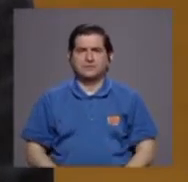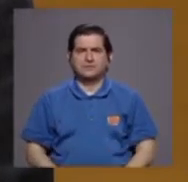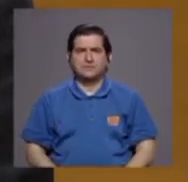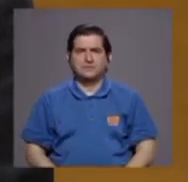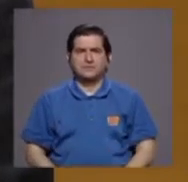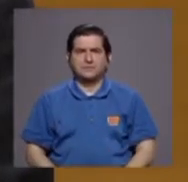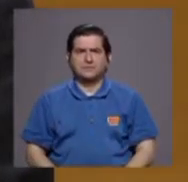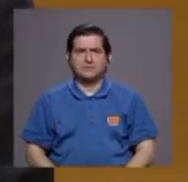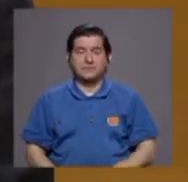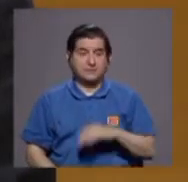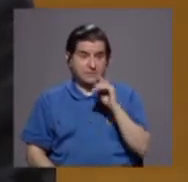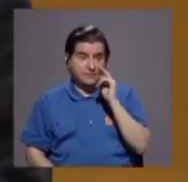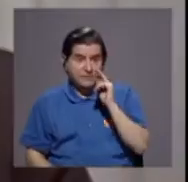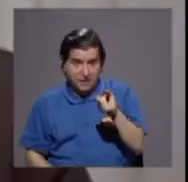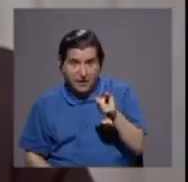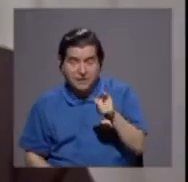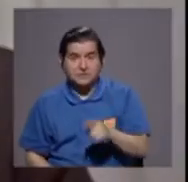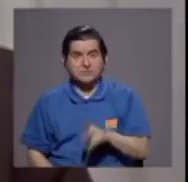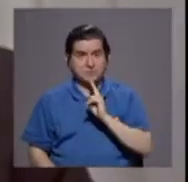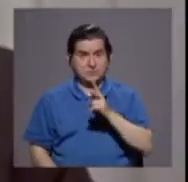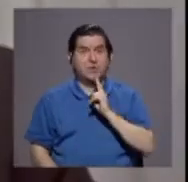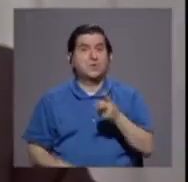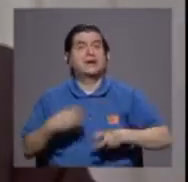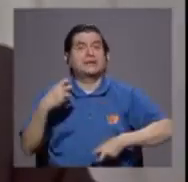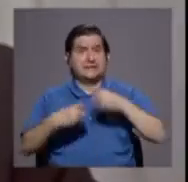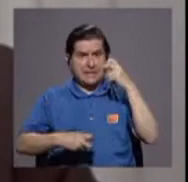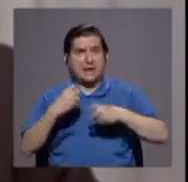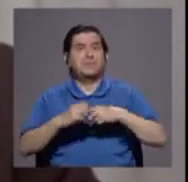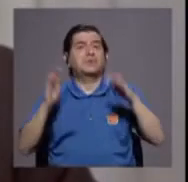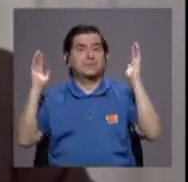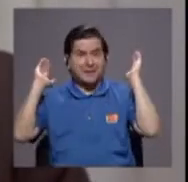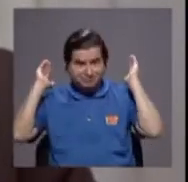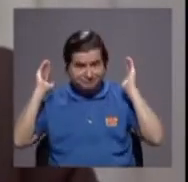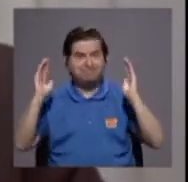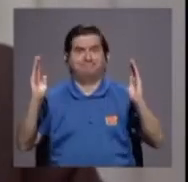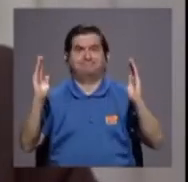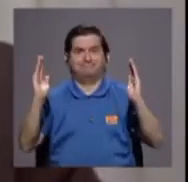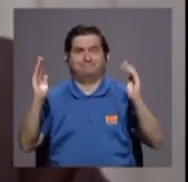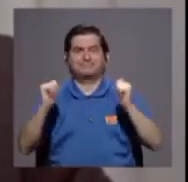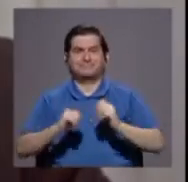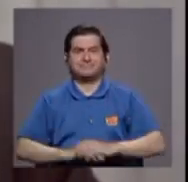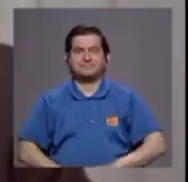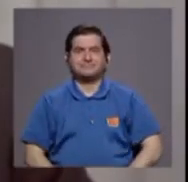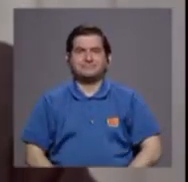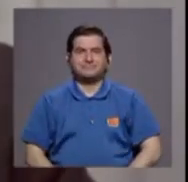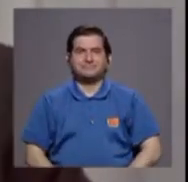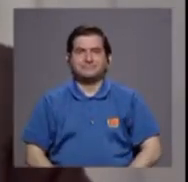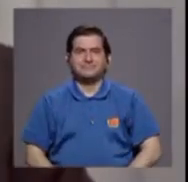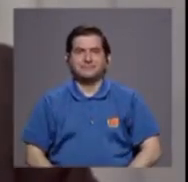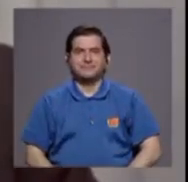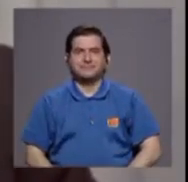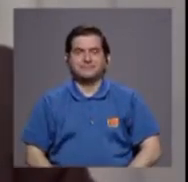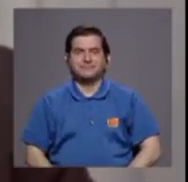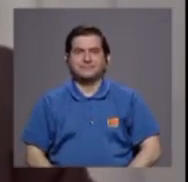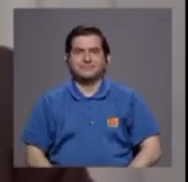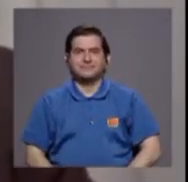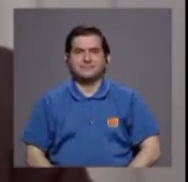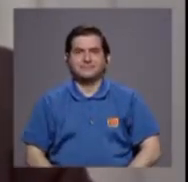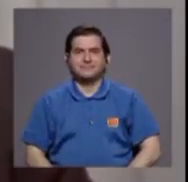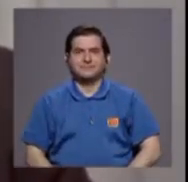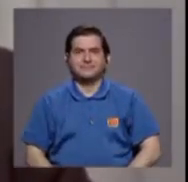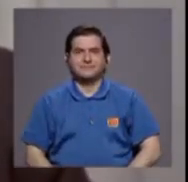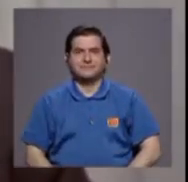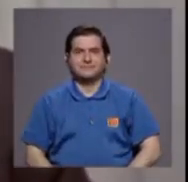Entonces, es realmente un problema muy grande y para el que